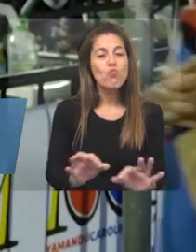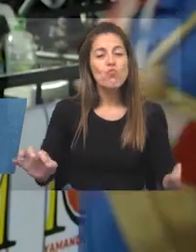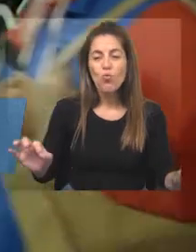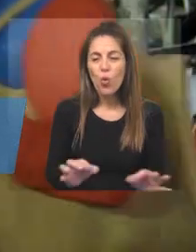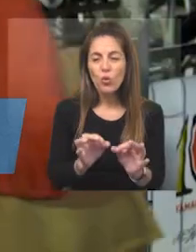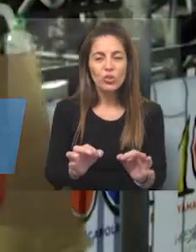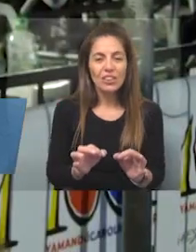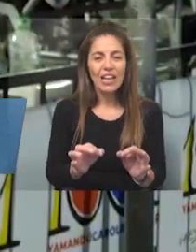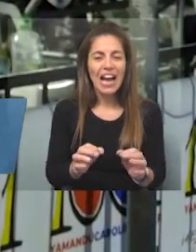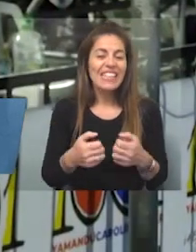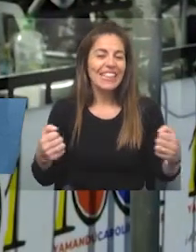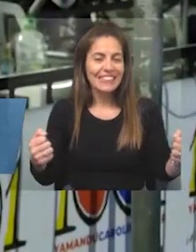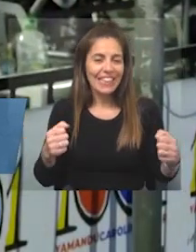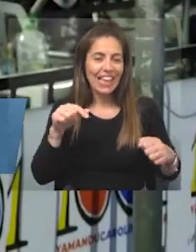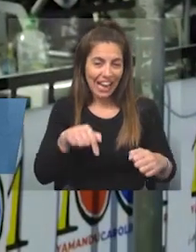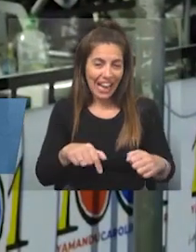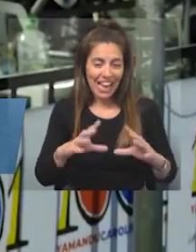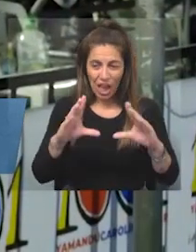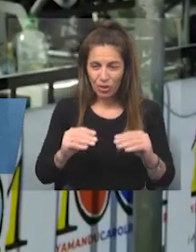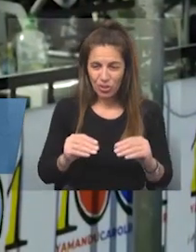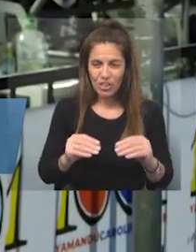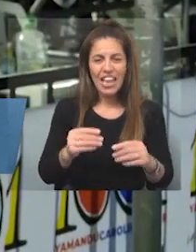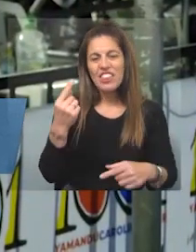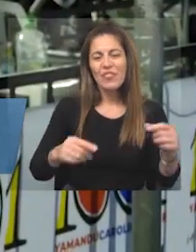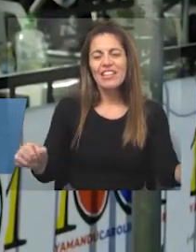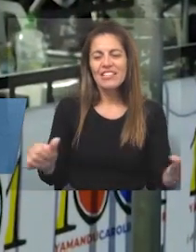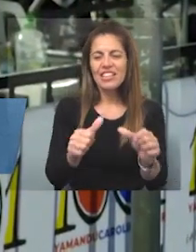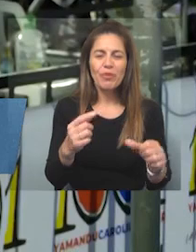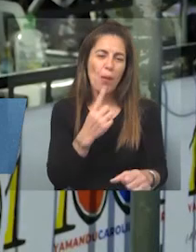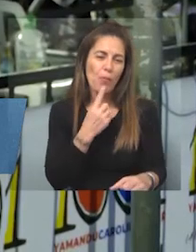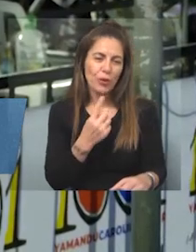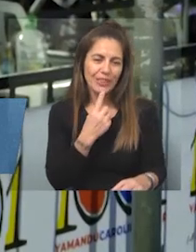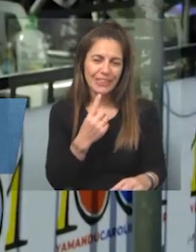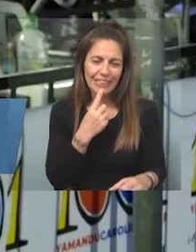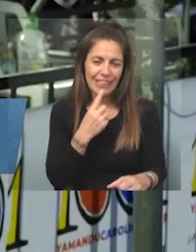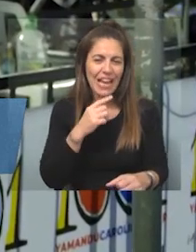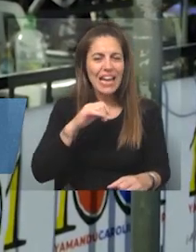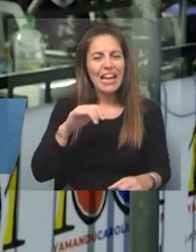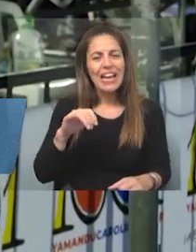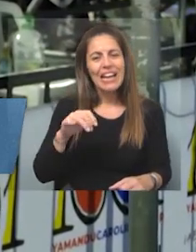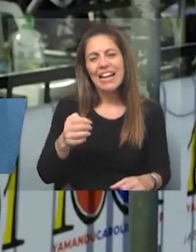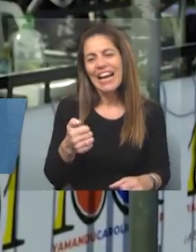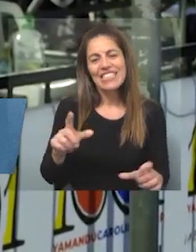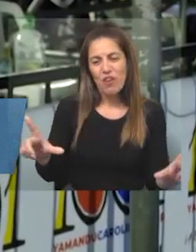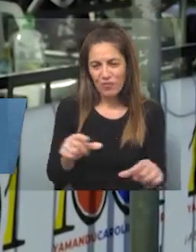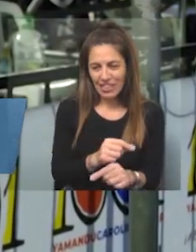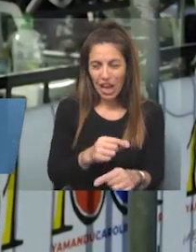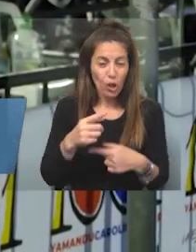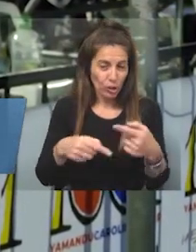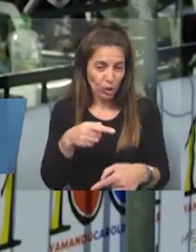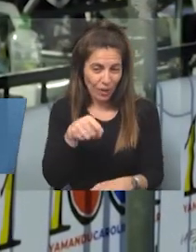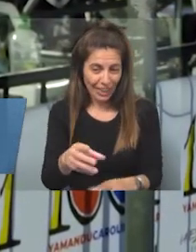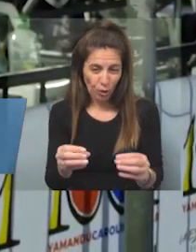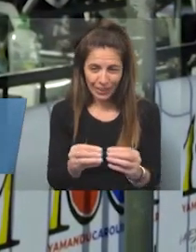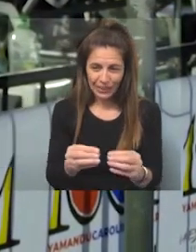bueno se extiende un ratito más aquí en la noche Donde ha habido distin las actividades políticas y Bueno estamos ya prácticamente en la recta final así que sigan ustedes allí